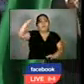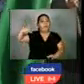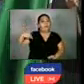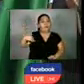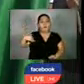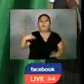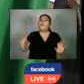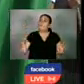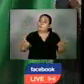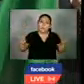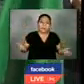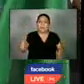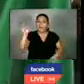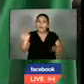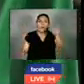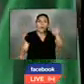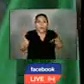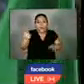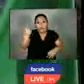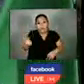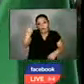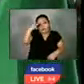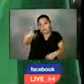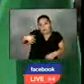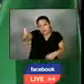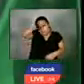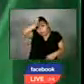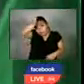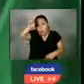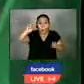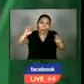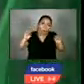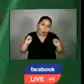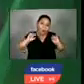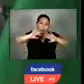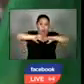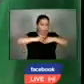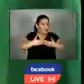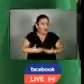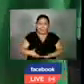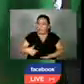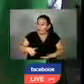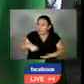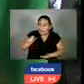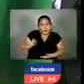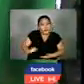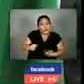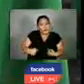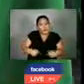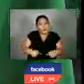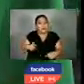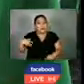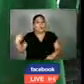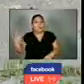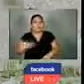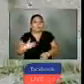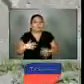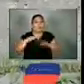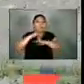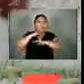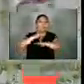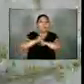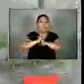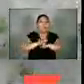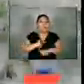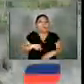es justo que por un error o por un embarazo no viable nuestra vida sea cortada. Insisten